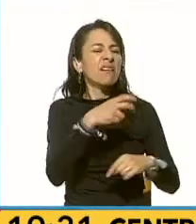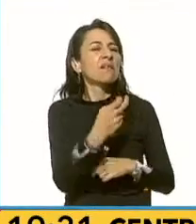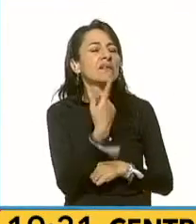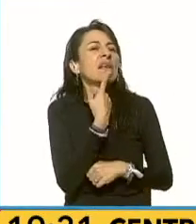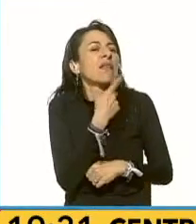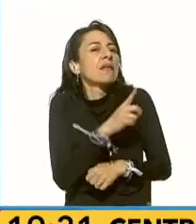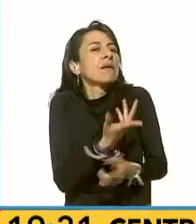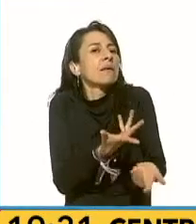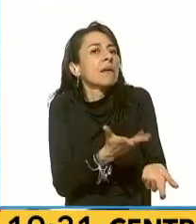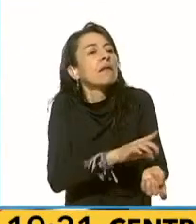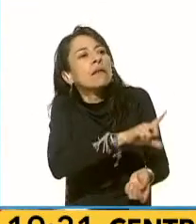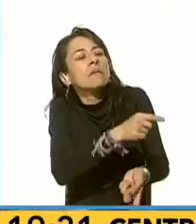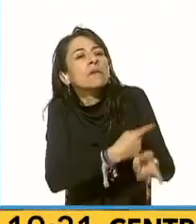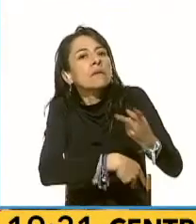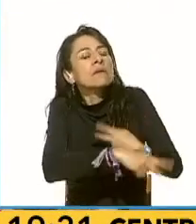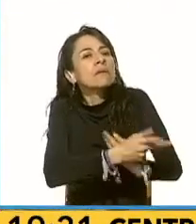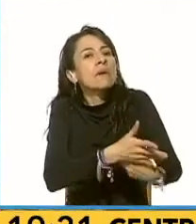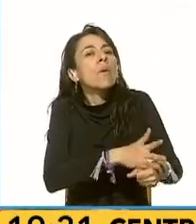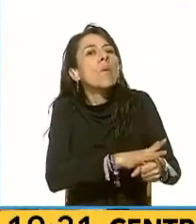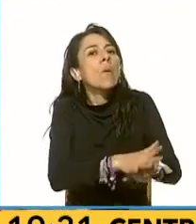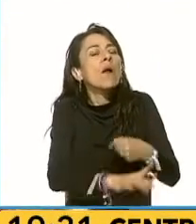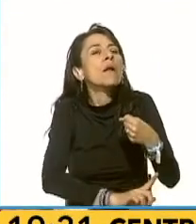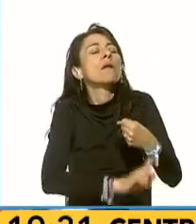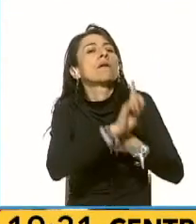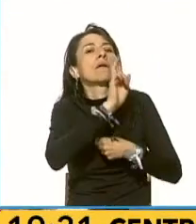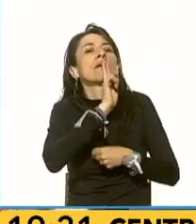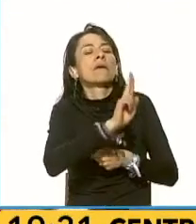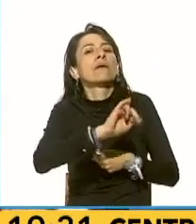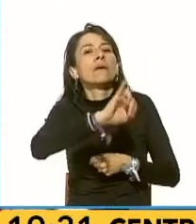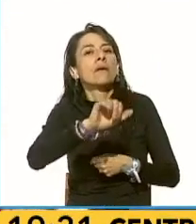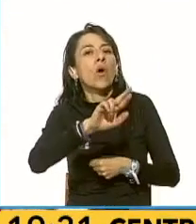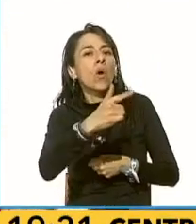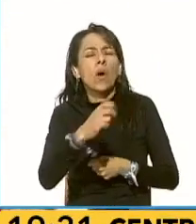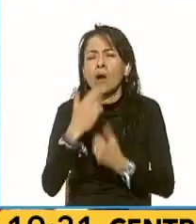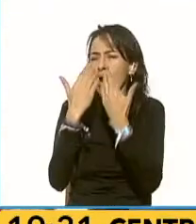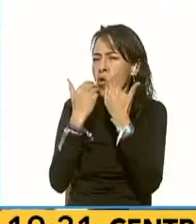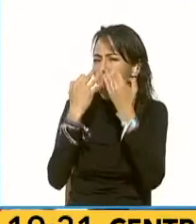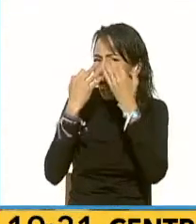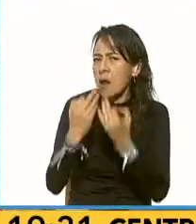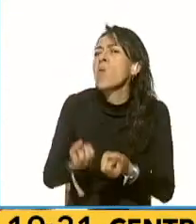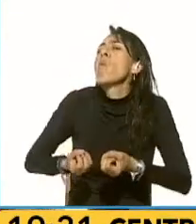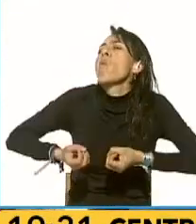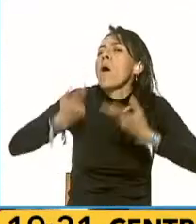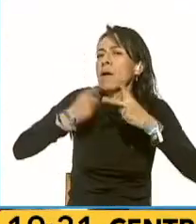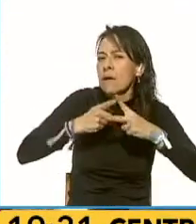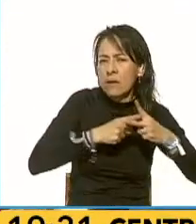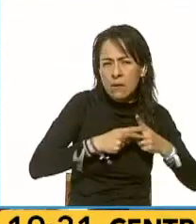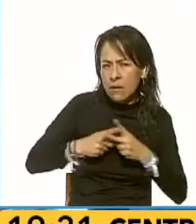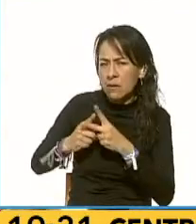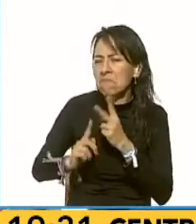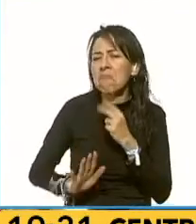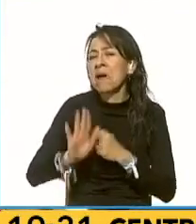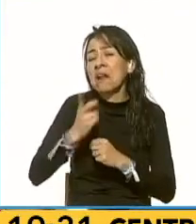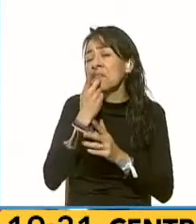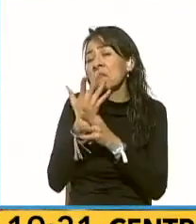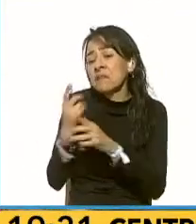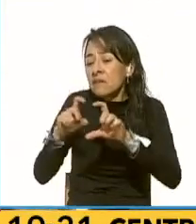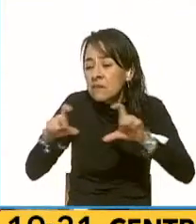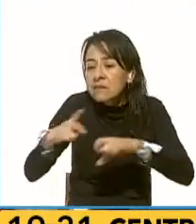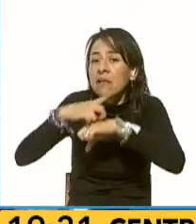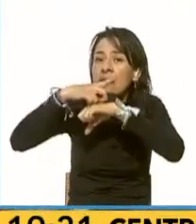no hay una cantidad, pero lo que se maneja es daños patrimoniales a Banco